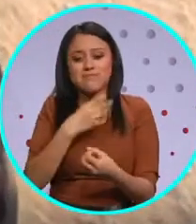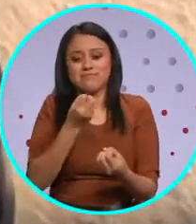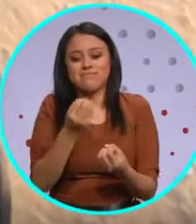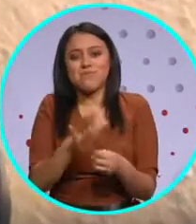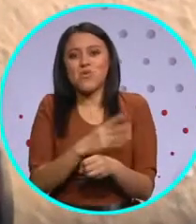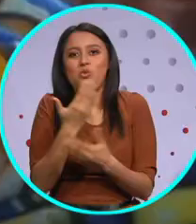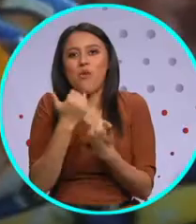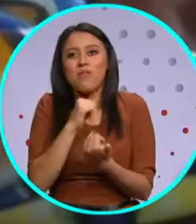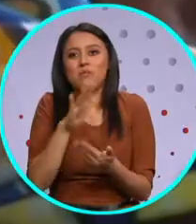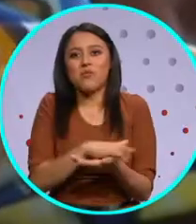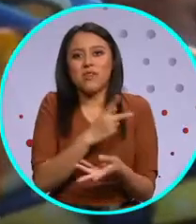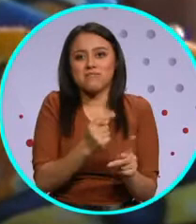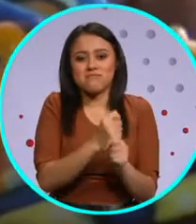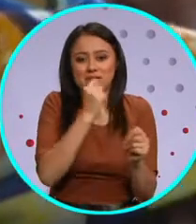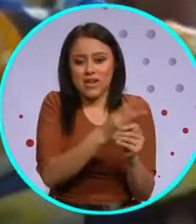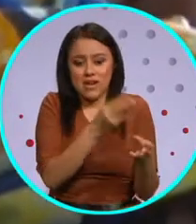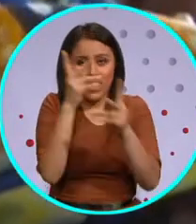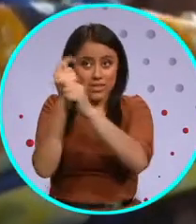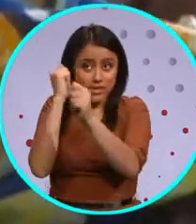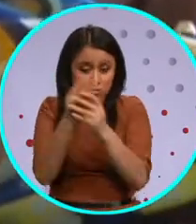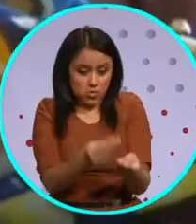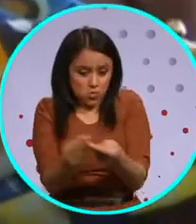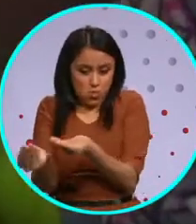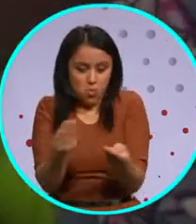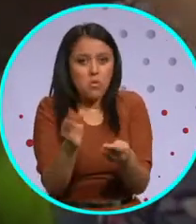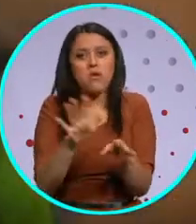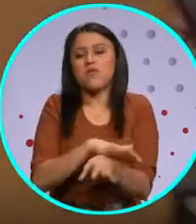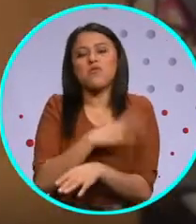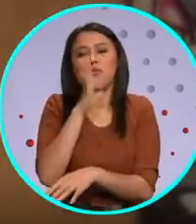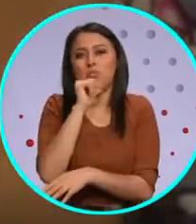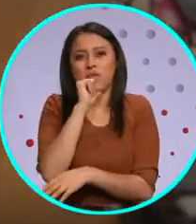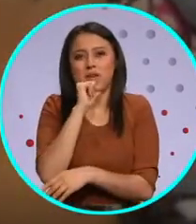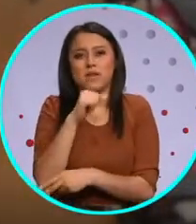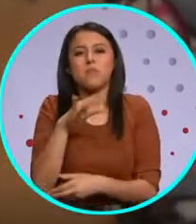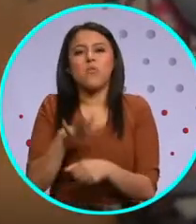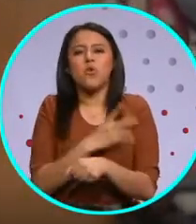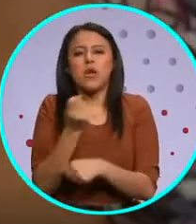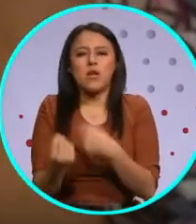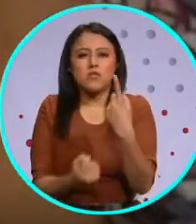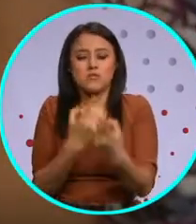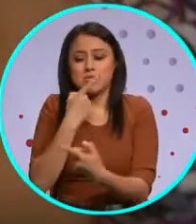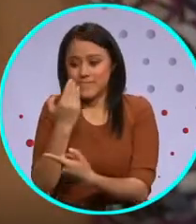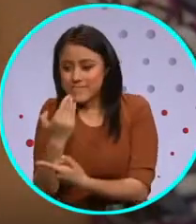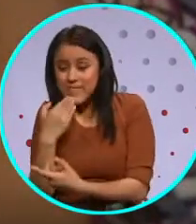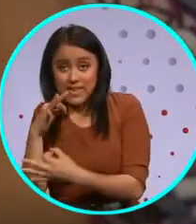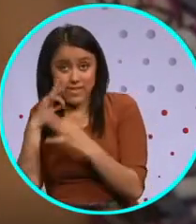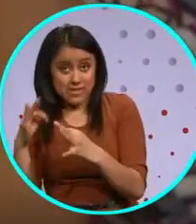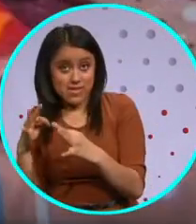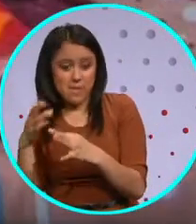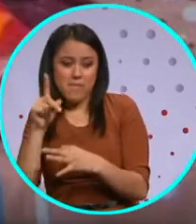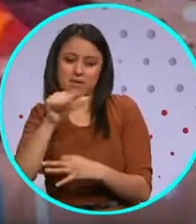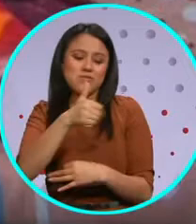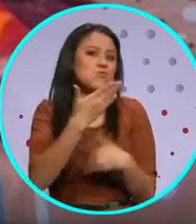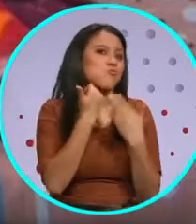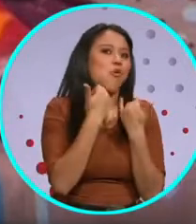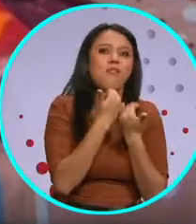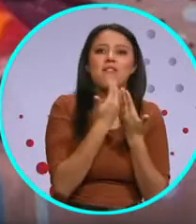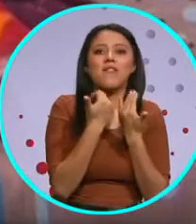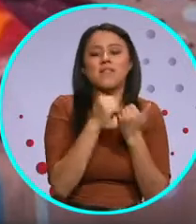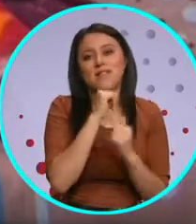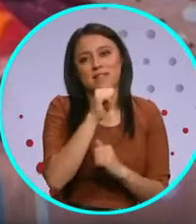por cuestiones de transportación lo que genera debates en cuanto a la distribución ya que unos lo tienen todo otros no tienen nada